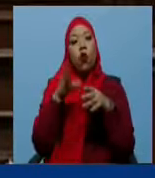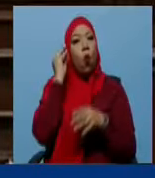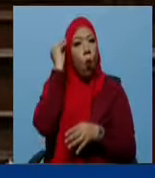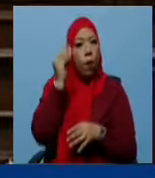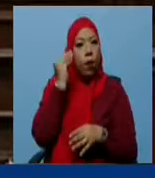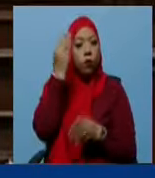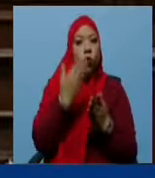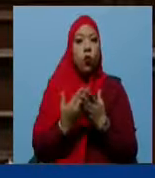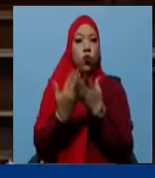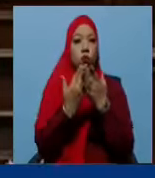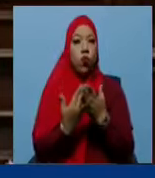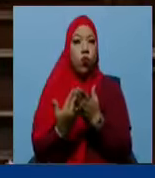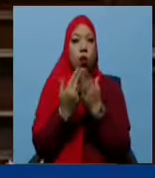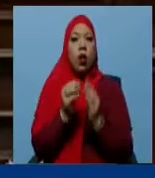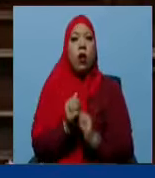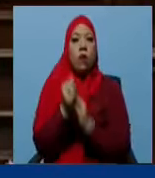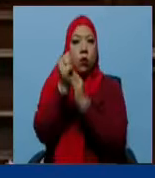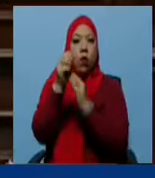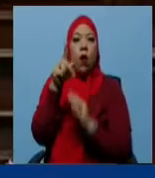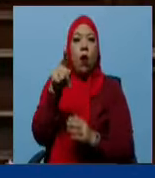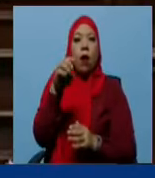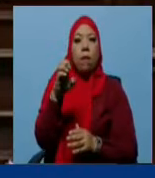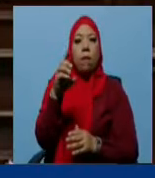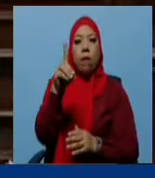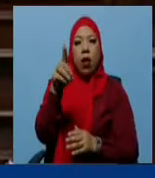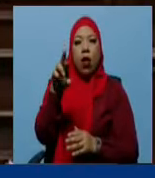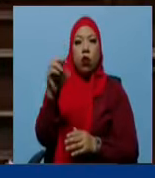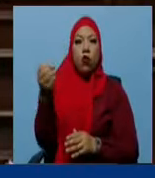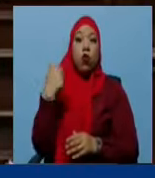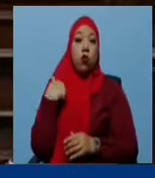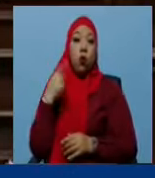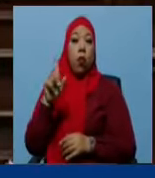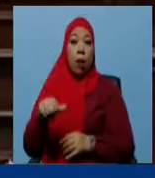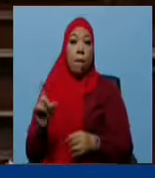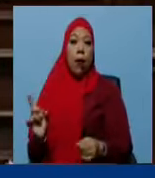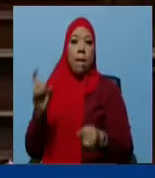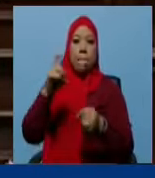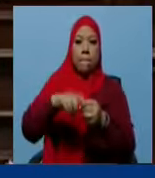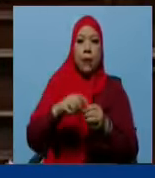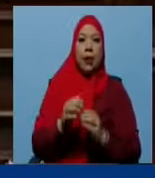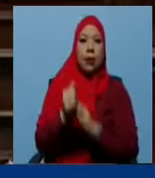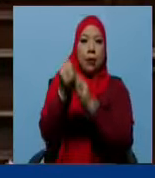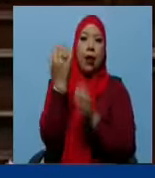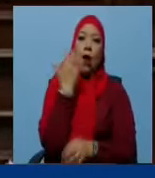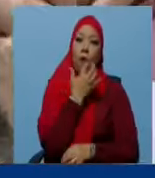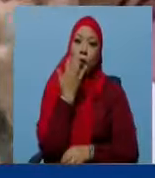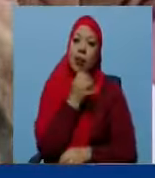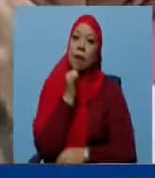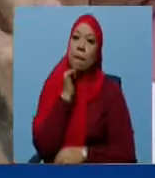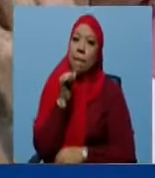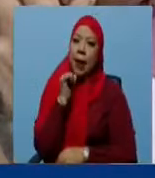el GOES, y la encabezaba Pedro. Y yo me incorporé también. Eso es un chiste malo también.